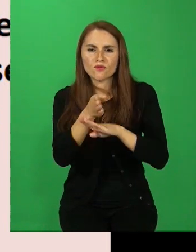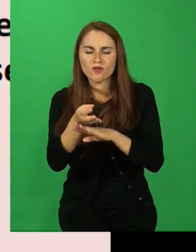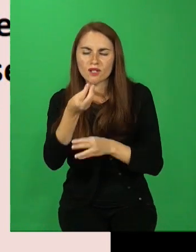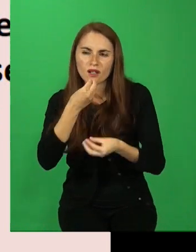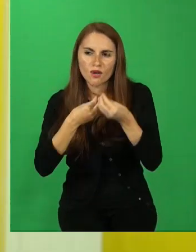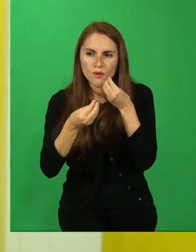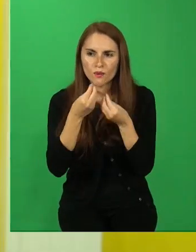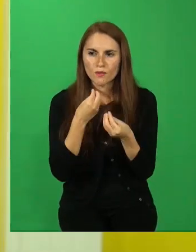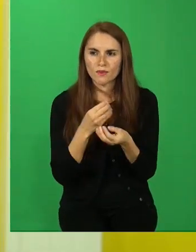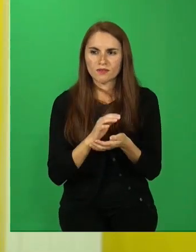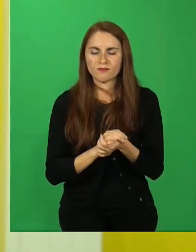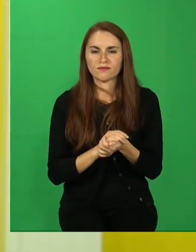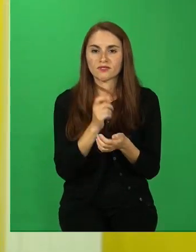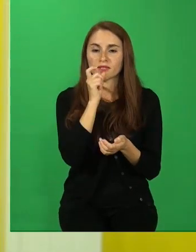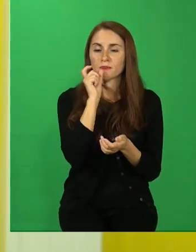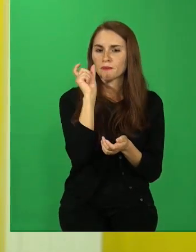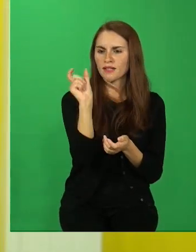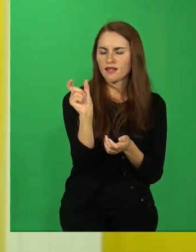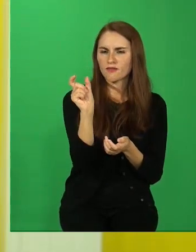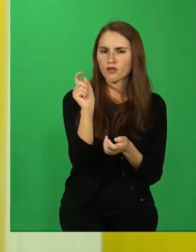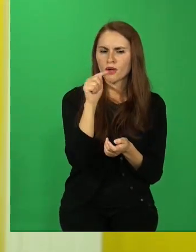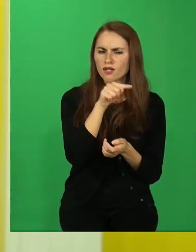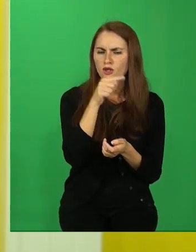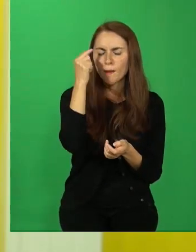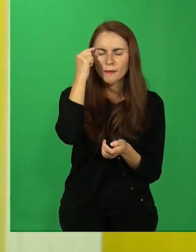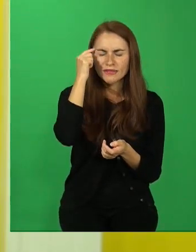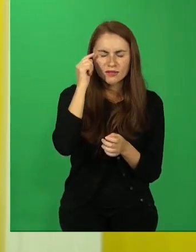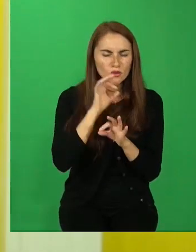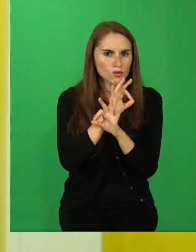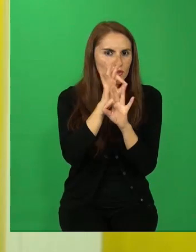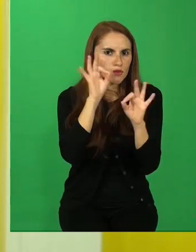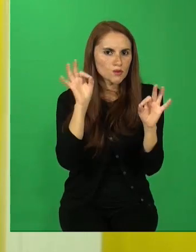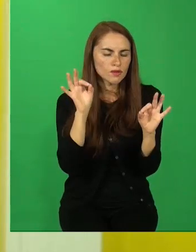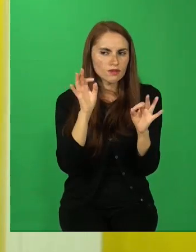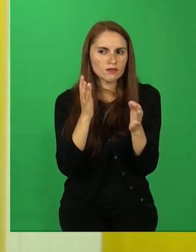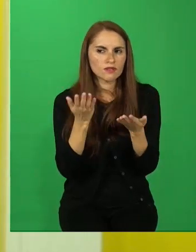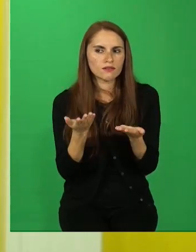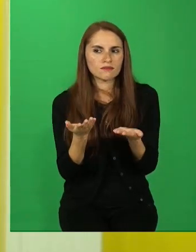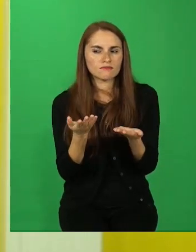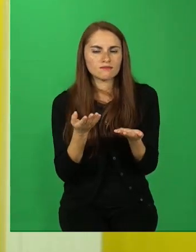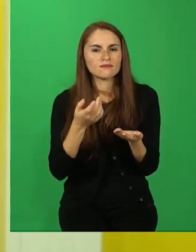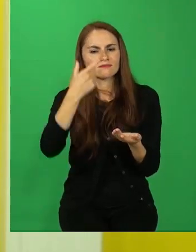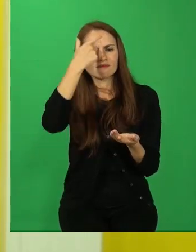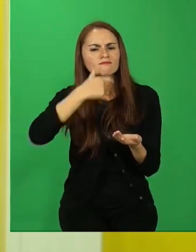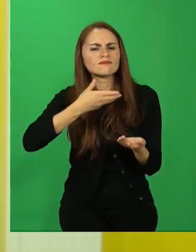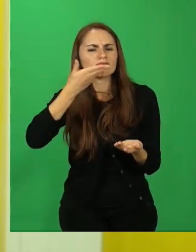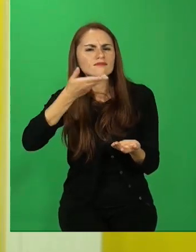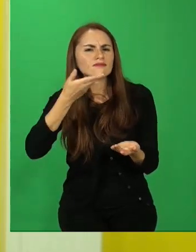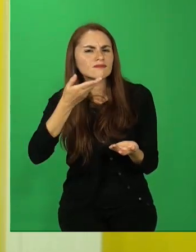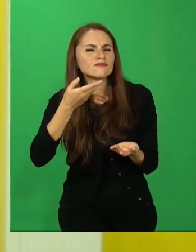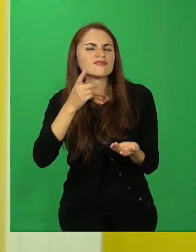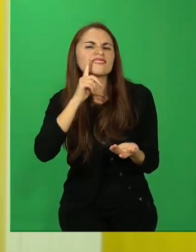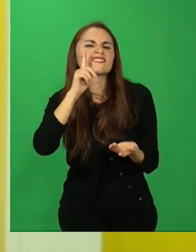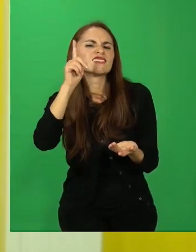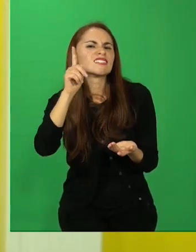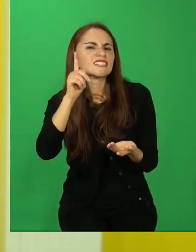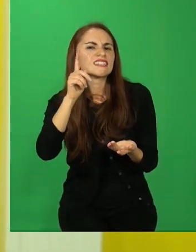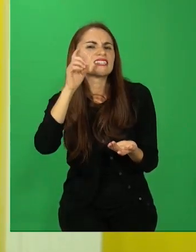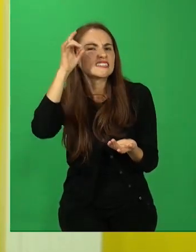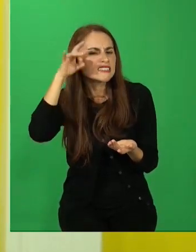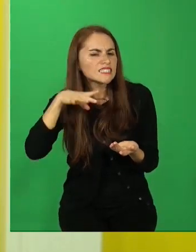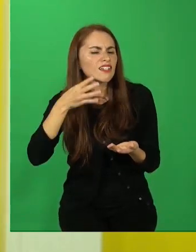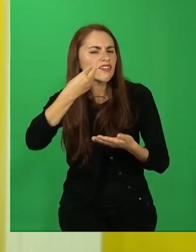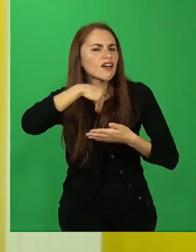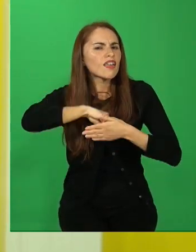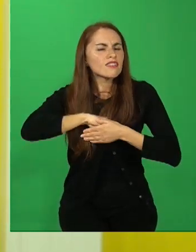noche. Palabras clave, pensaron, imaginaron. ¿Cuál era el narrador que me podía contar la interioridad de los